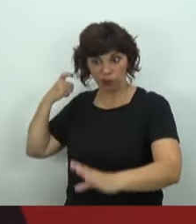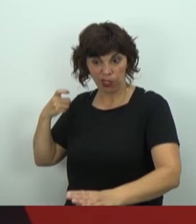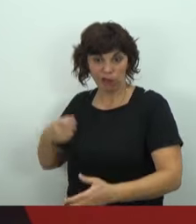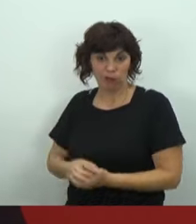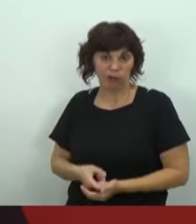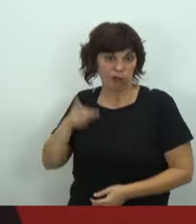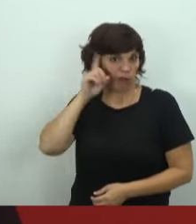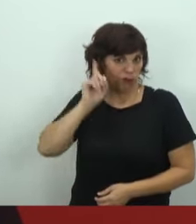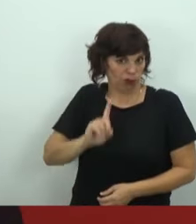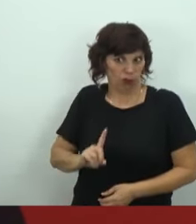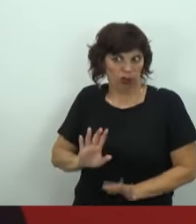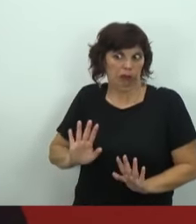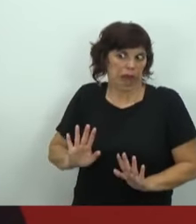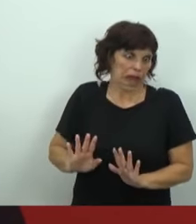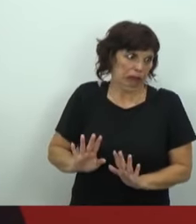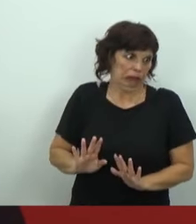doy. Serio, serio.